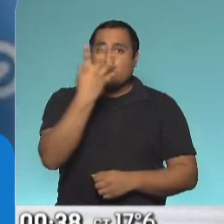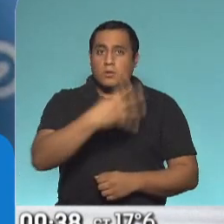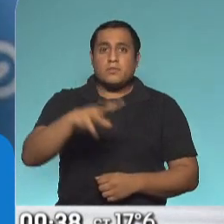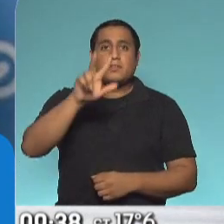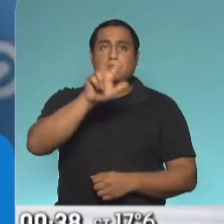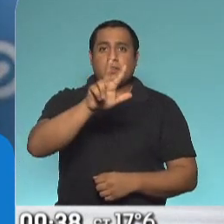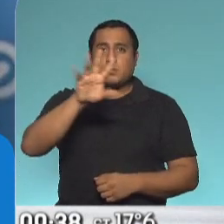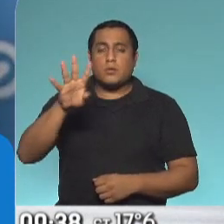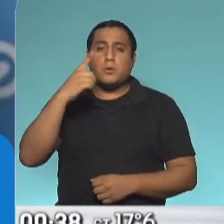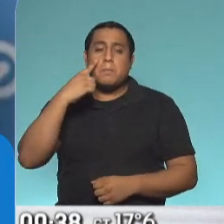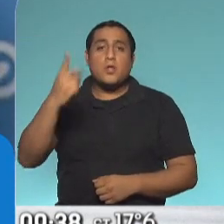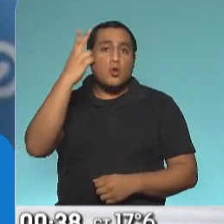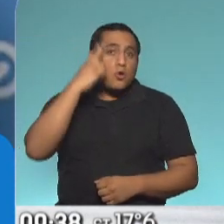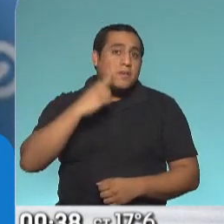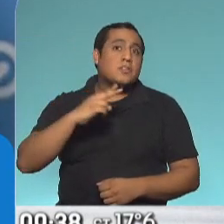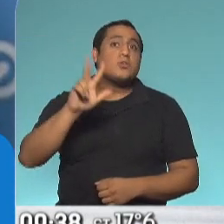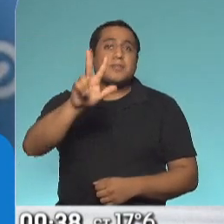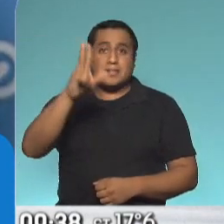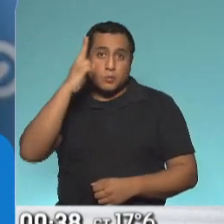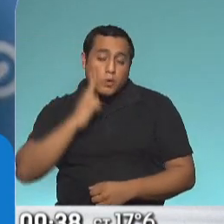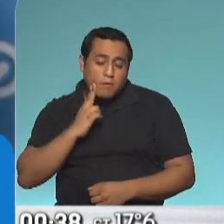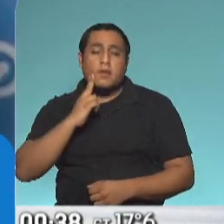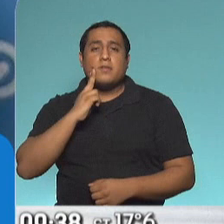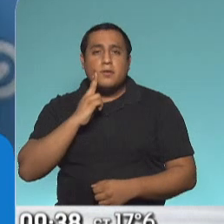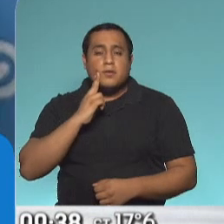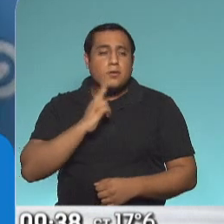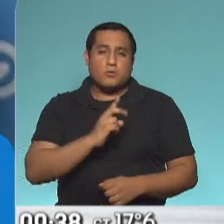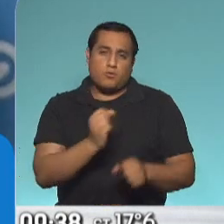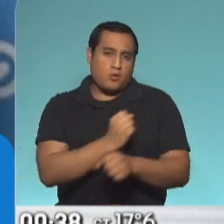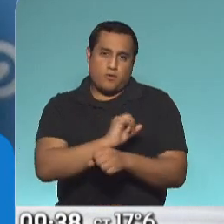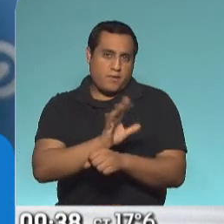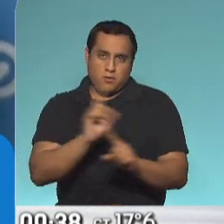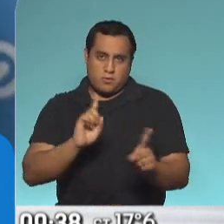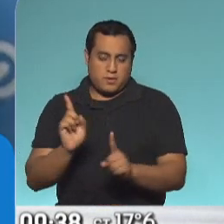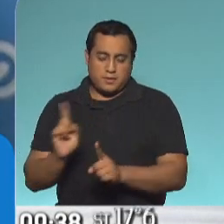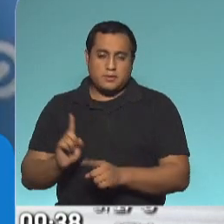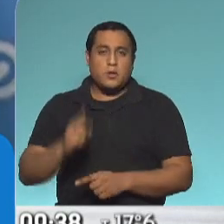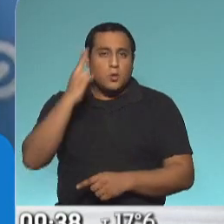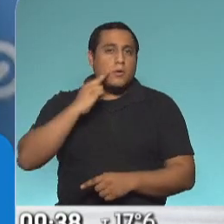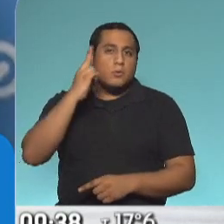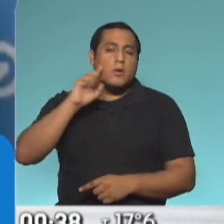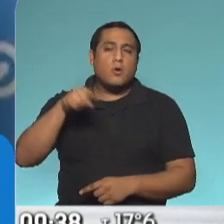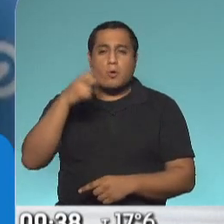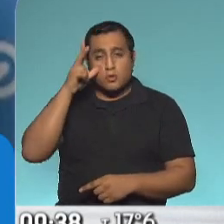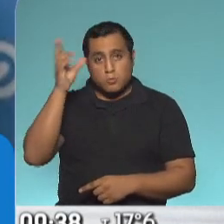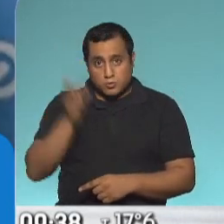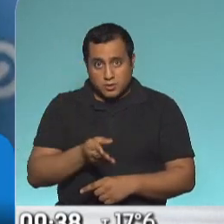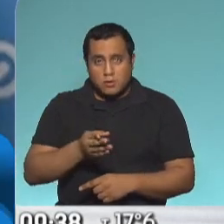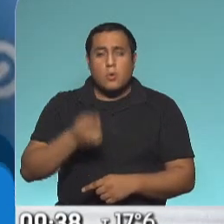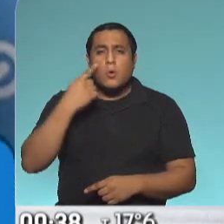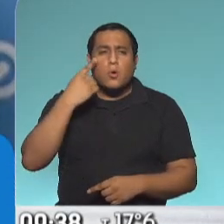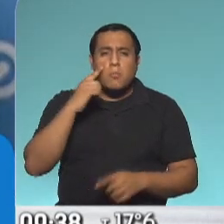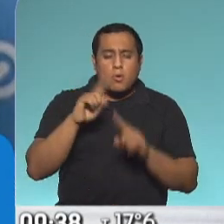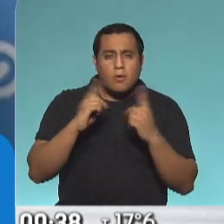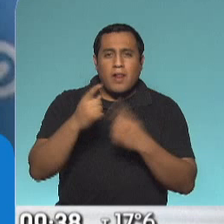434 1939 los casos descartados el 99.8 por ciento de ellos a través de exámenes